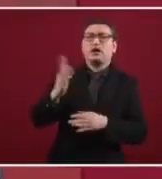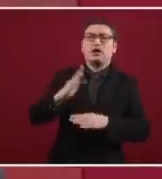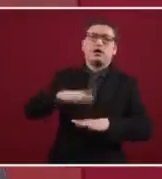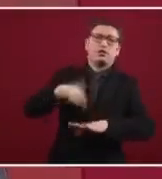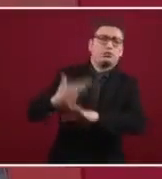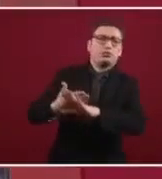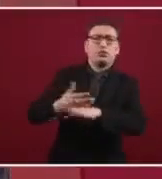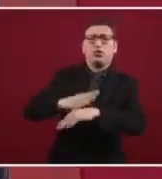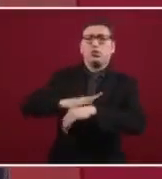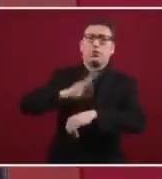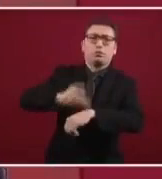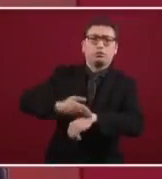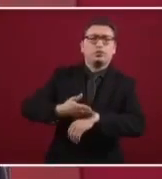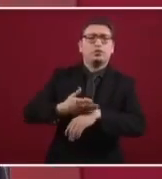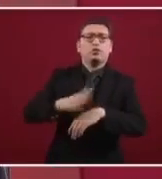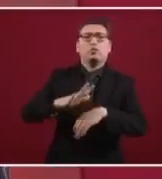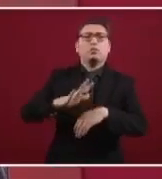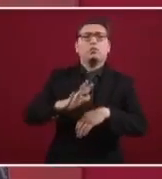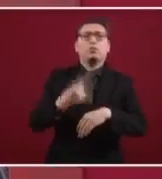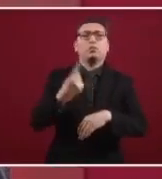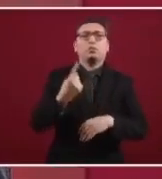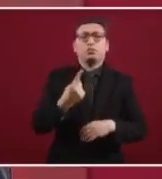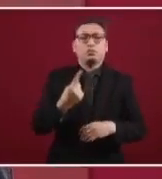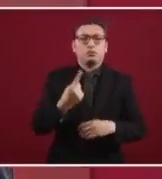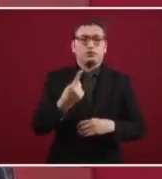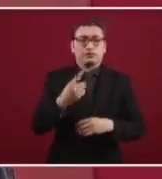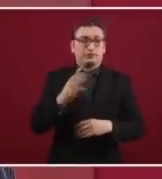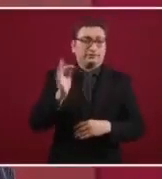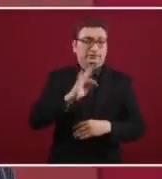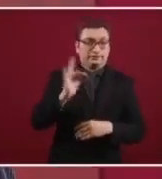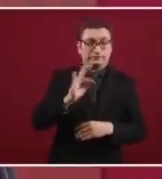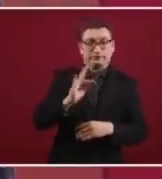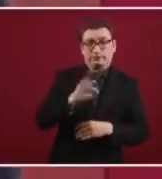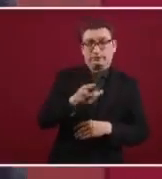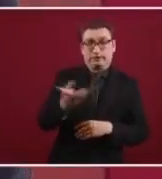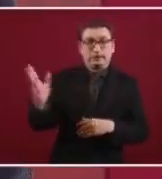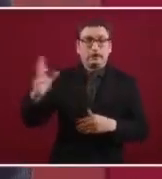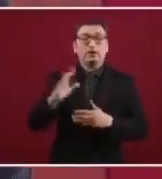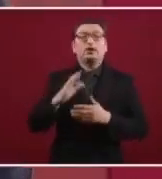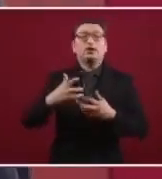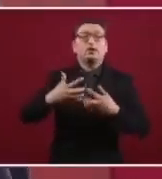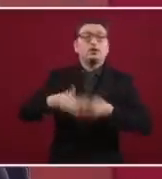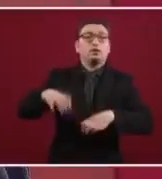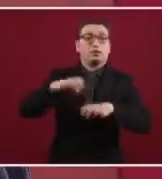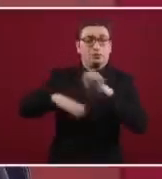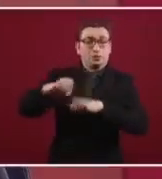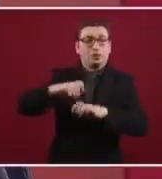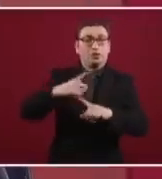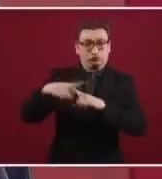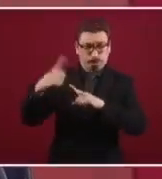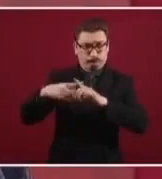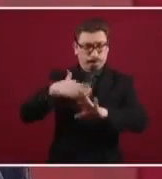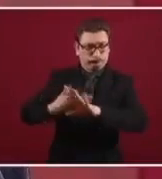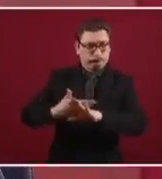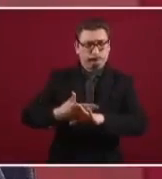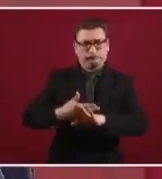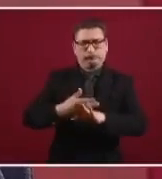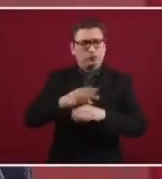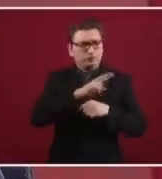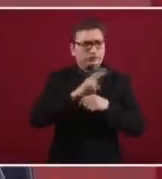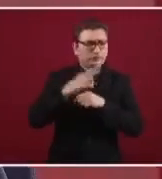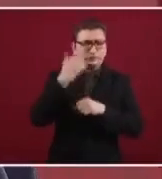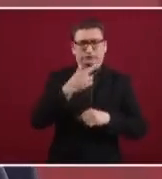o tomando represalias en contra de calificadoras. Sería muy